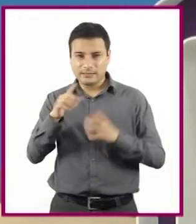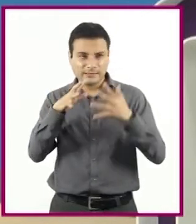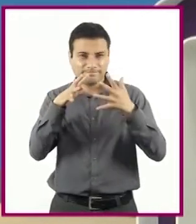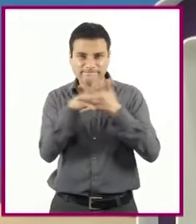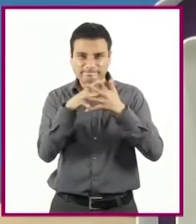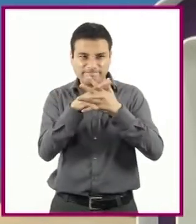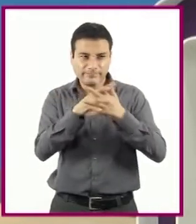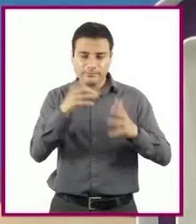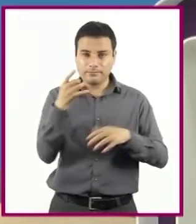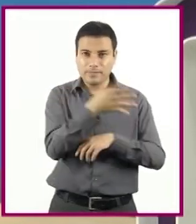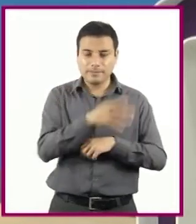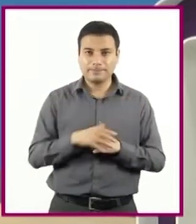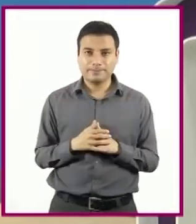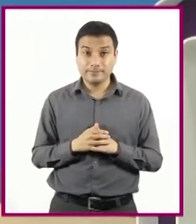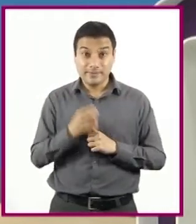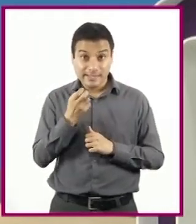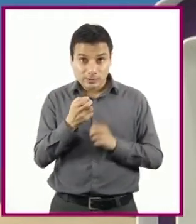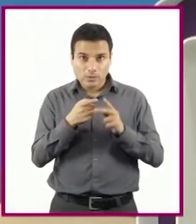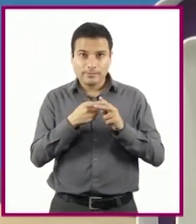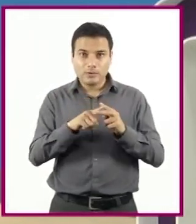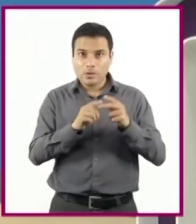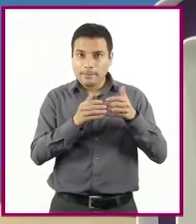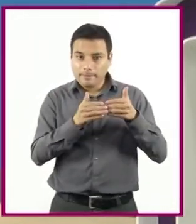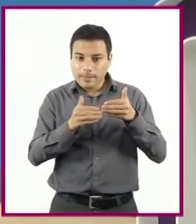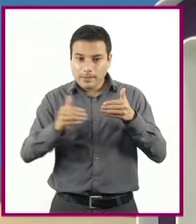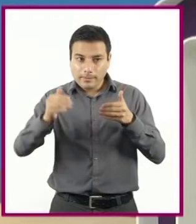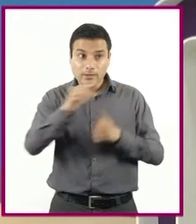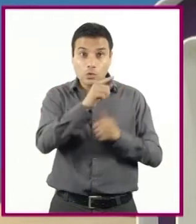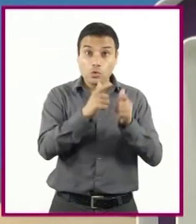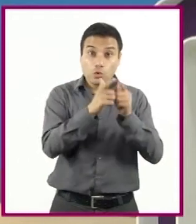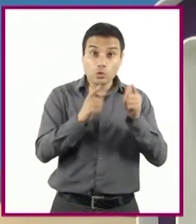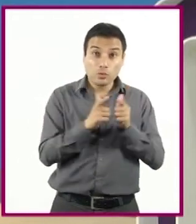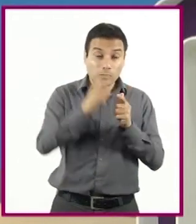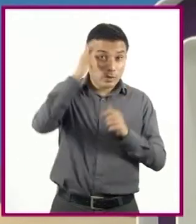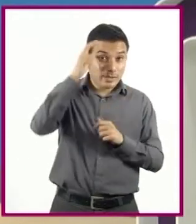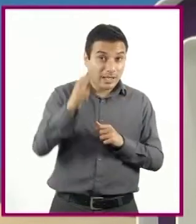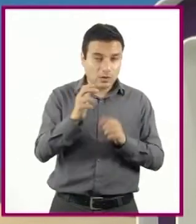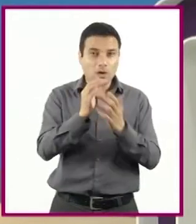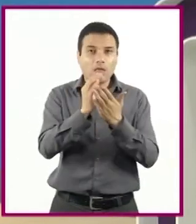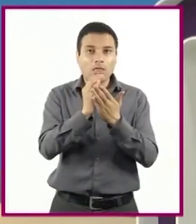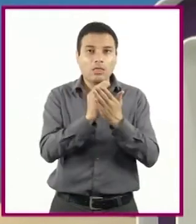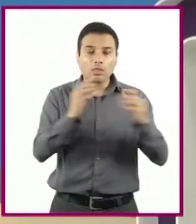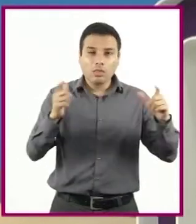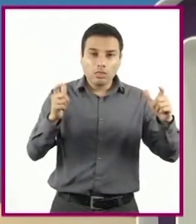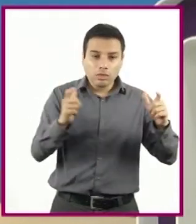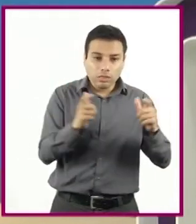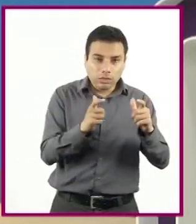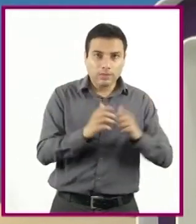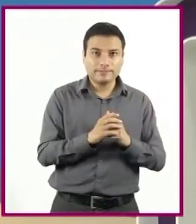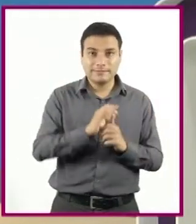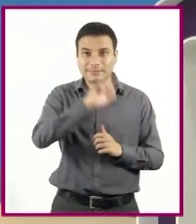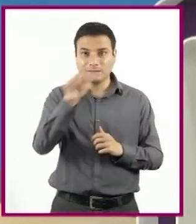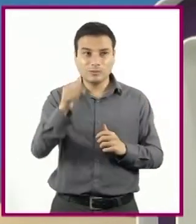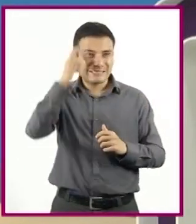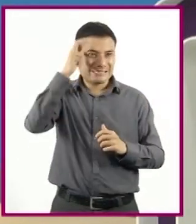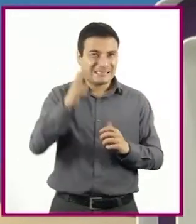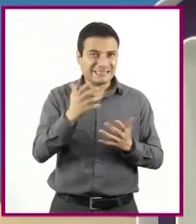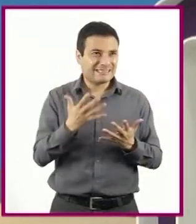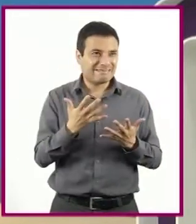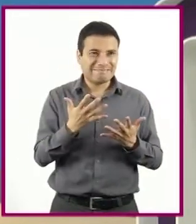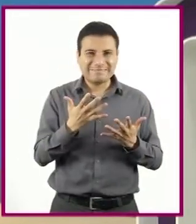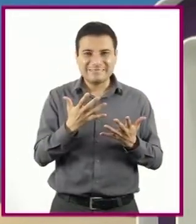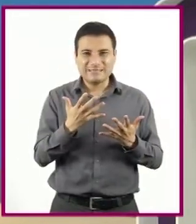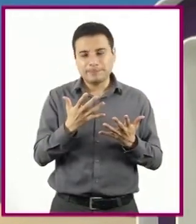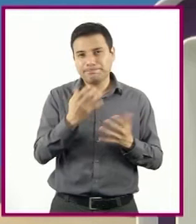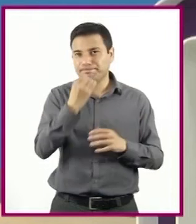A partir de ahí, comenzó la debacle insurgente. Tras la derrota, Allende asumió el mando de las tropas en sustitución de